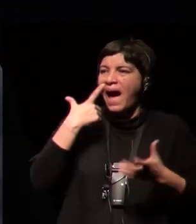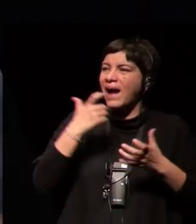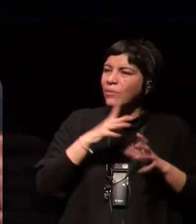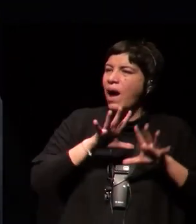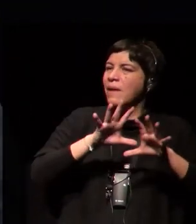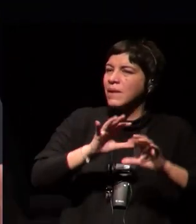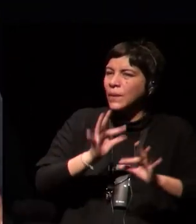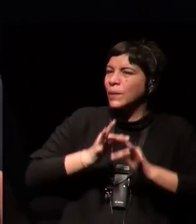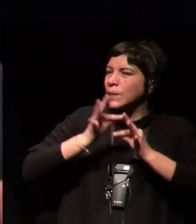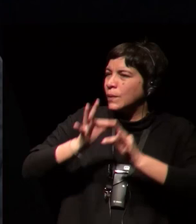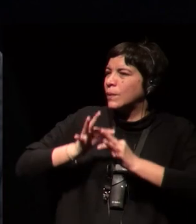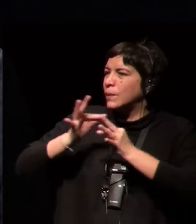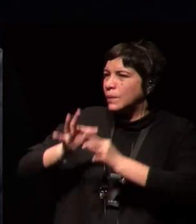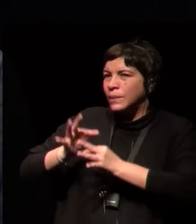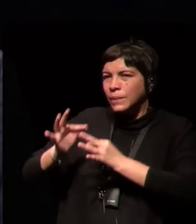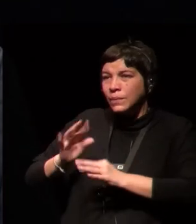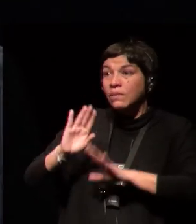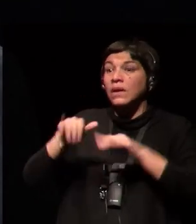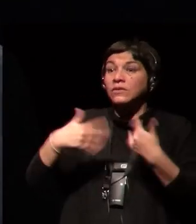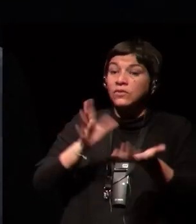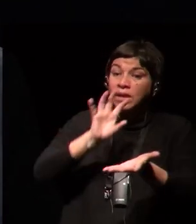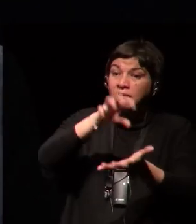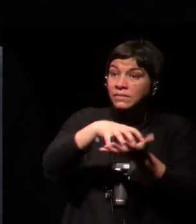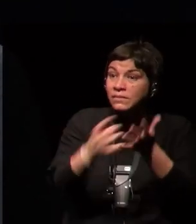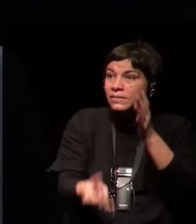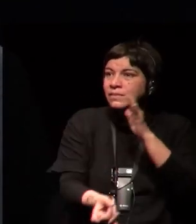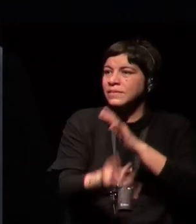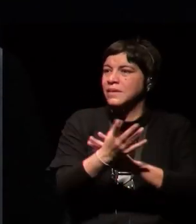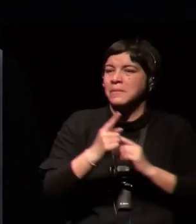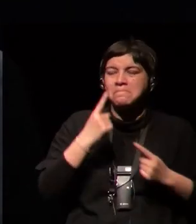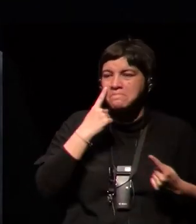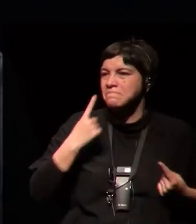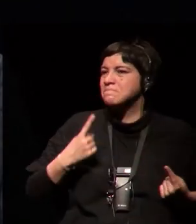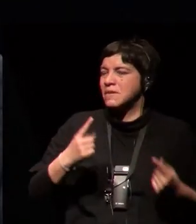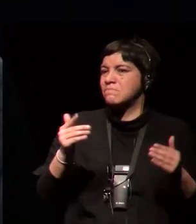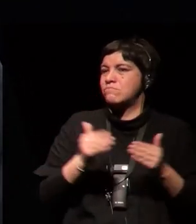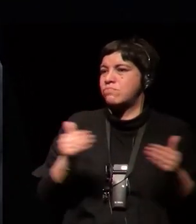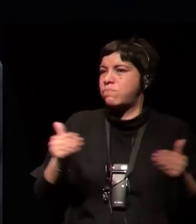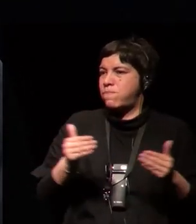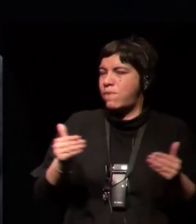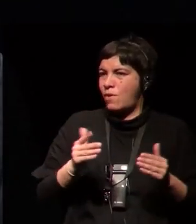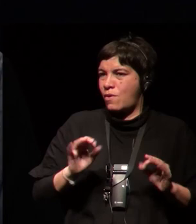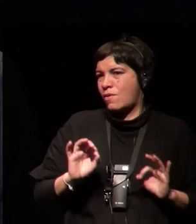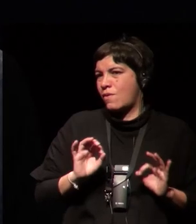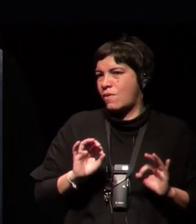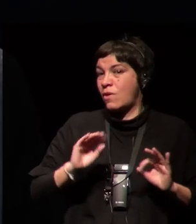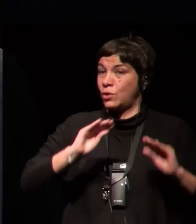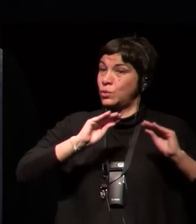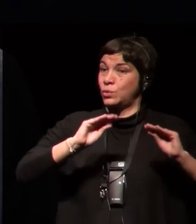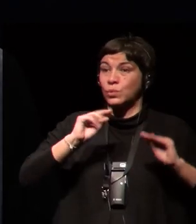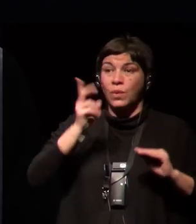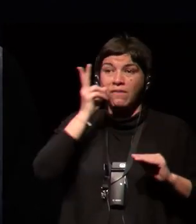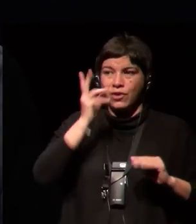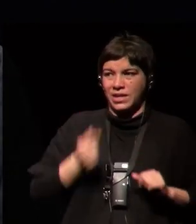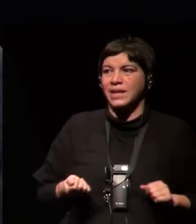primer centro de arte aborigen, que es uno de los muchos que hay en el país, que ahora es la cara de Australia. O sea que este es un